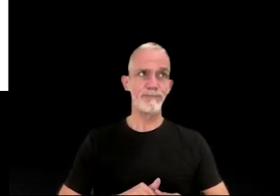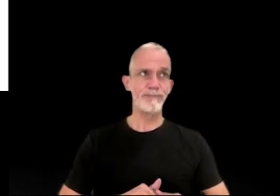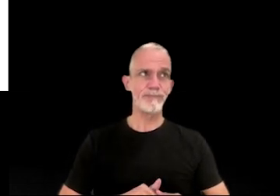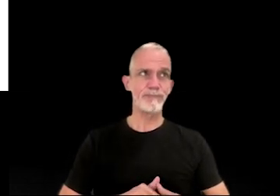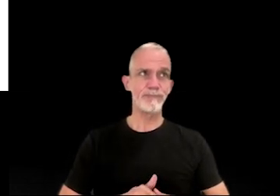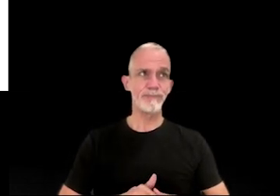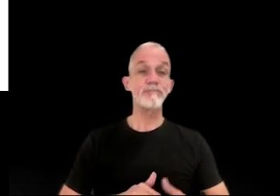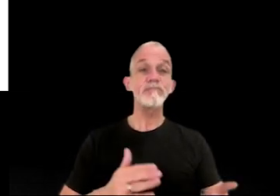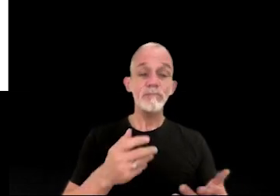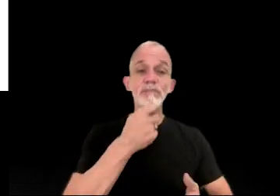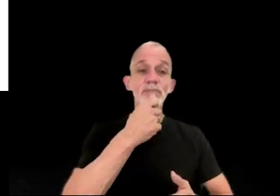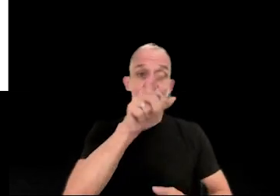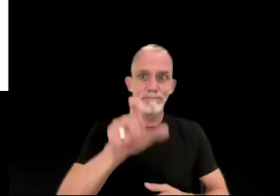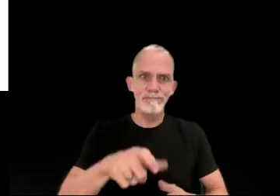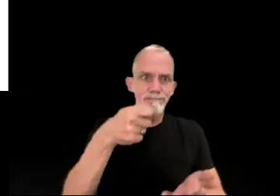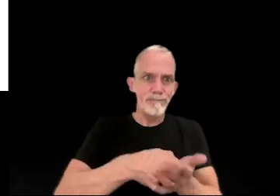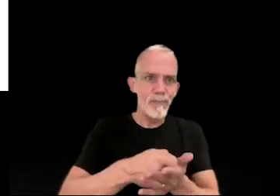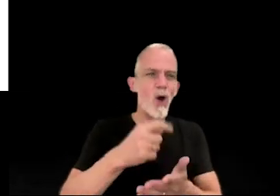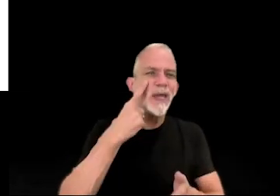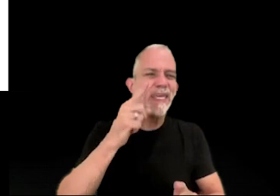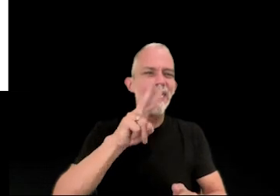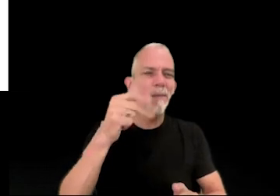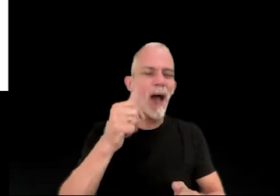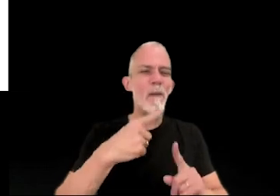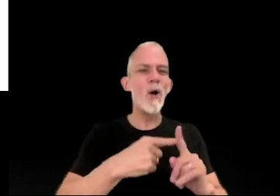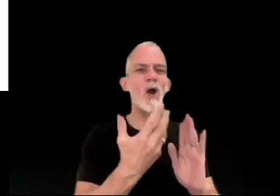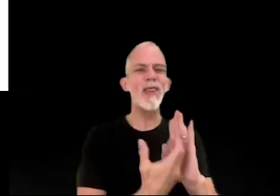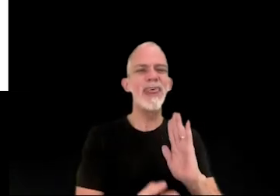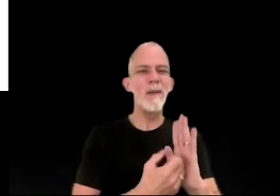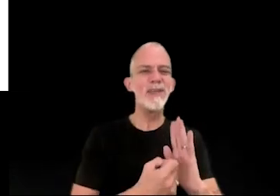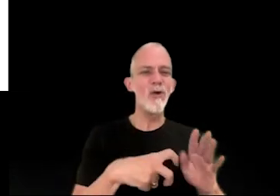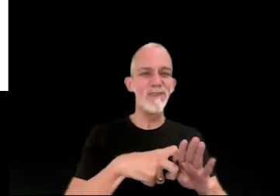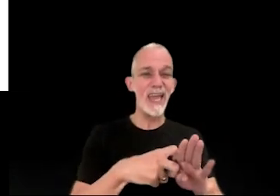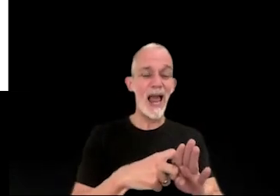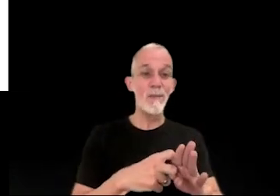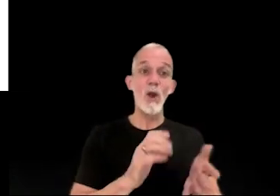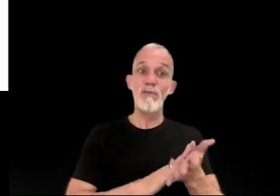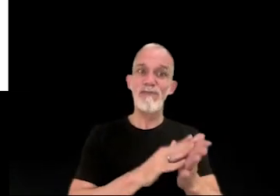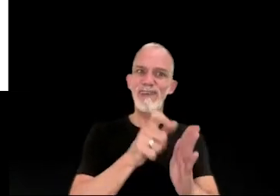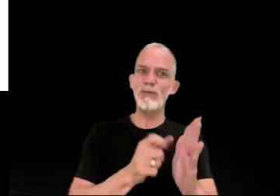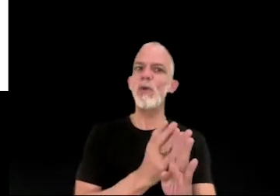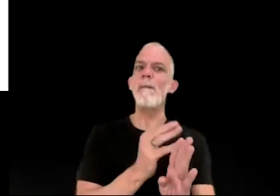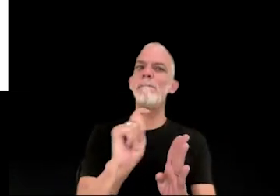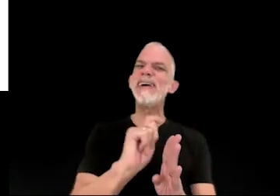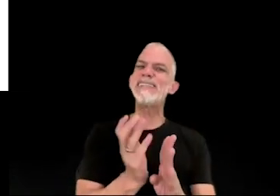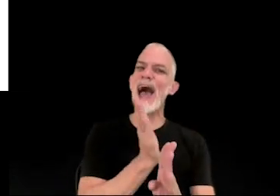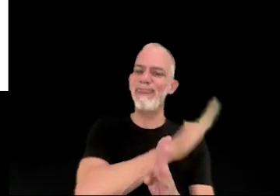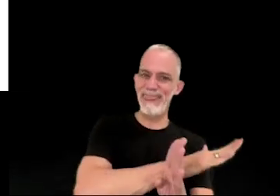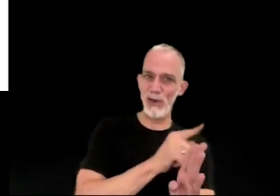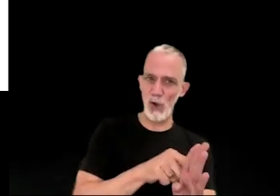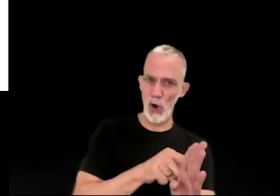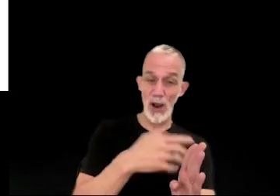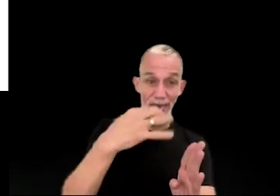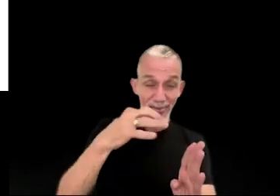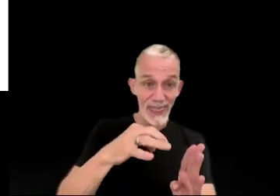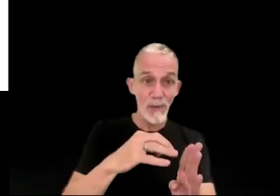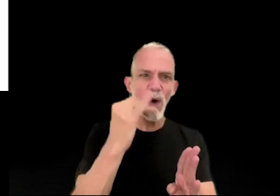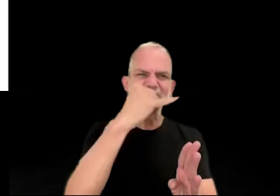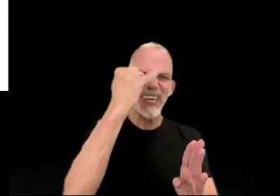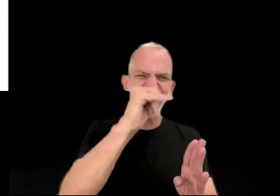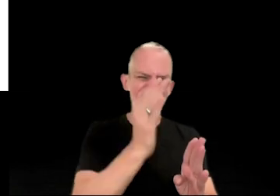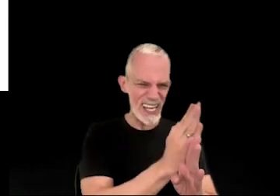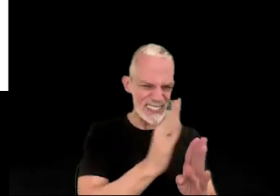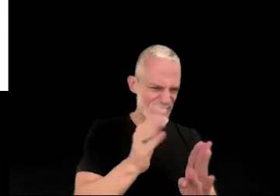Dice, si el contribuyente pagó IVA por débito fiscal facturado en el mes anterior, ¿procede condonación por los intereses que surgen